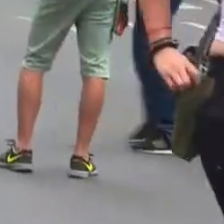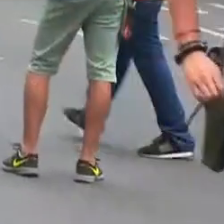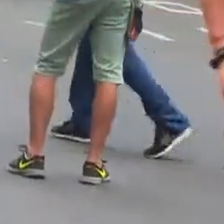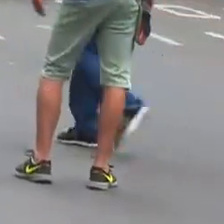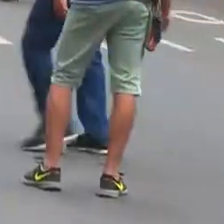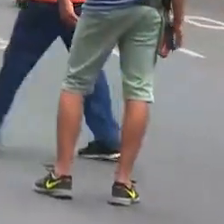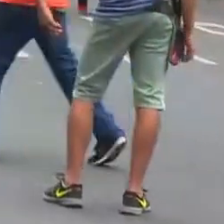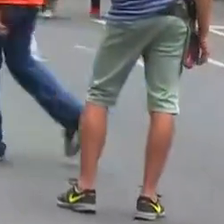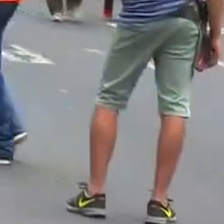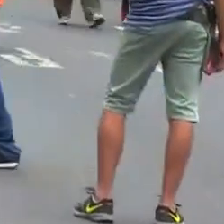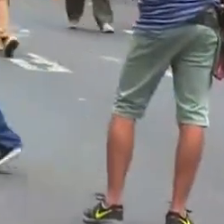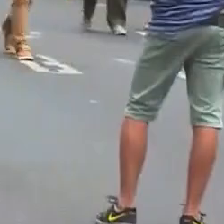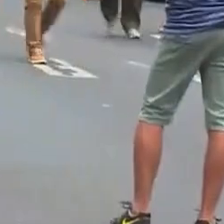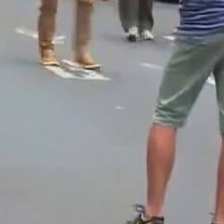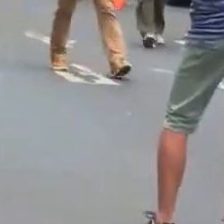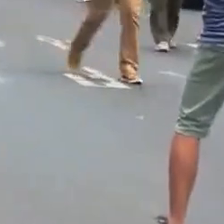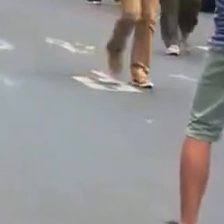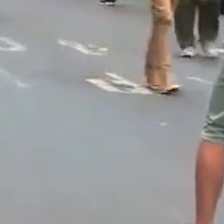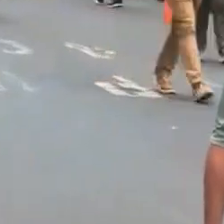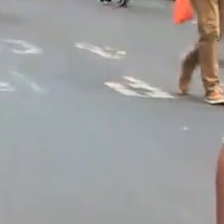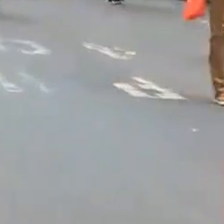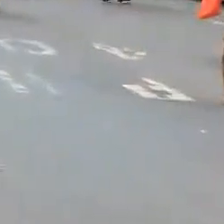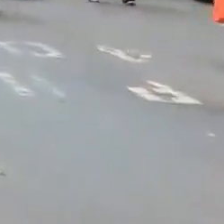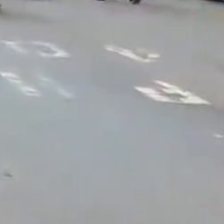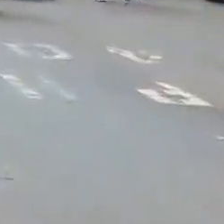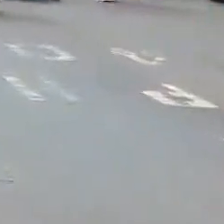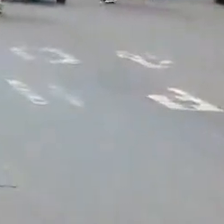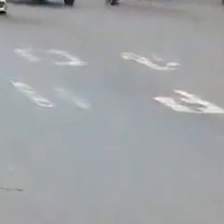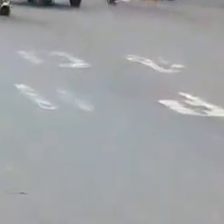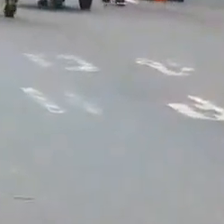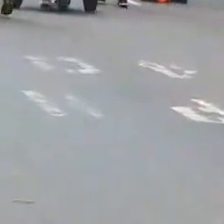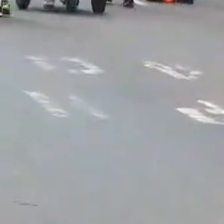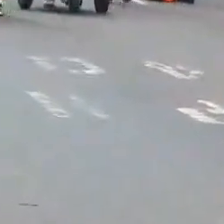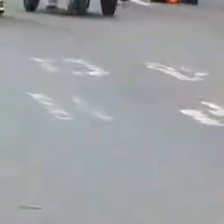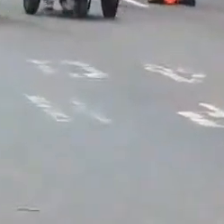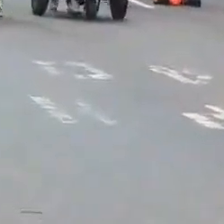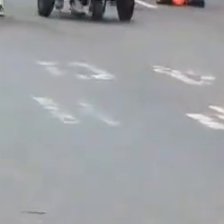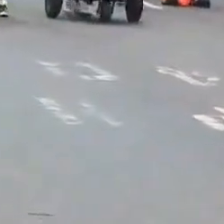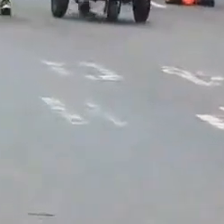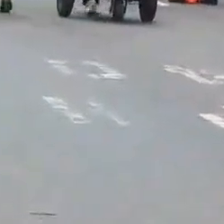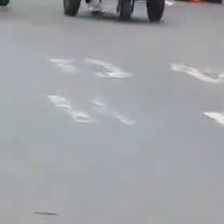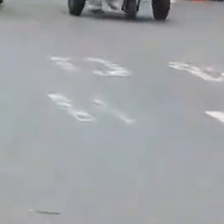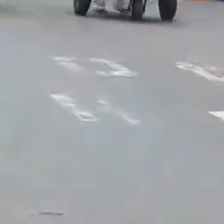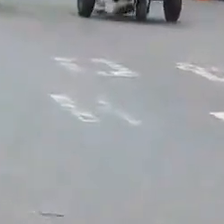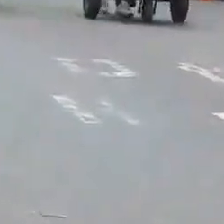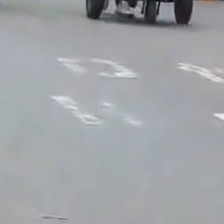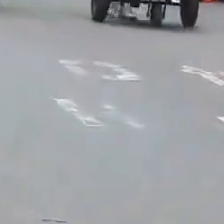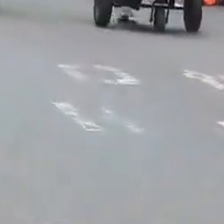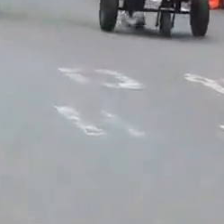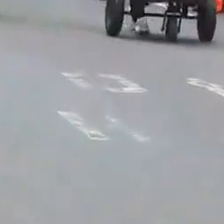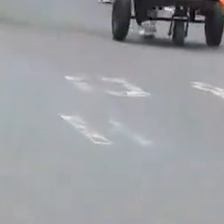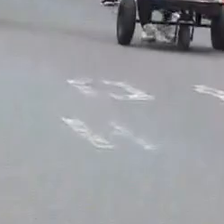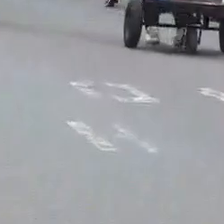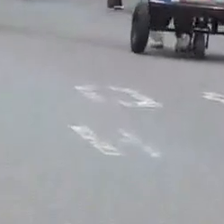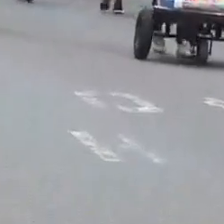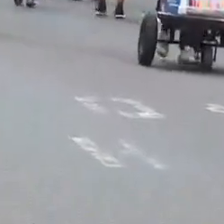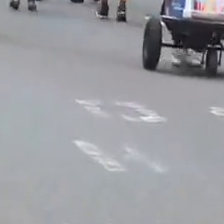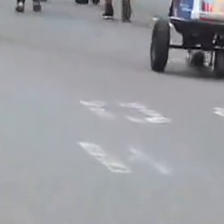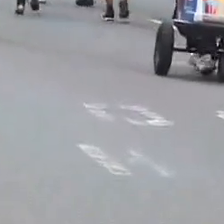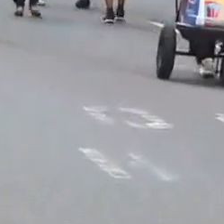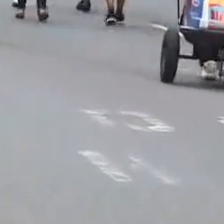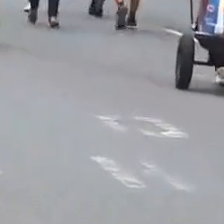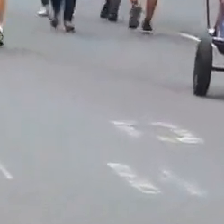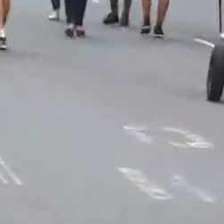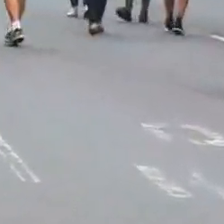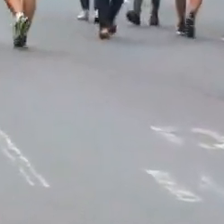hasta la Plaza de la Democracia, y algunos también que llegarán a Parque Central, donde estarán todos